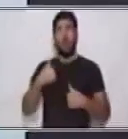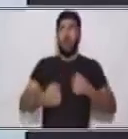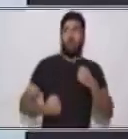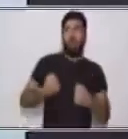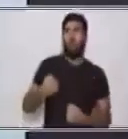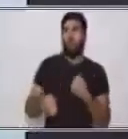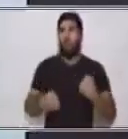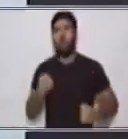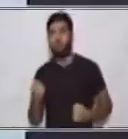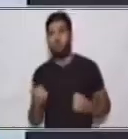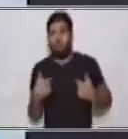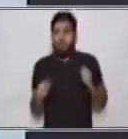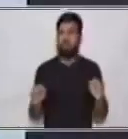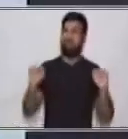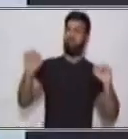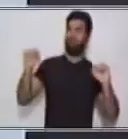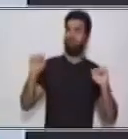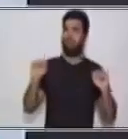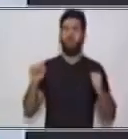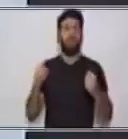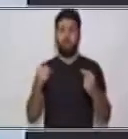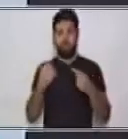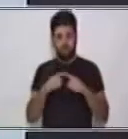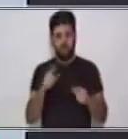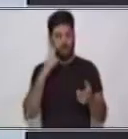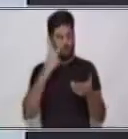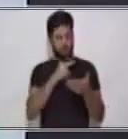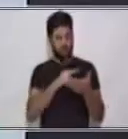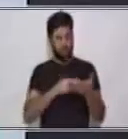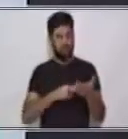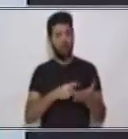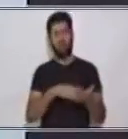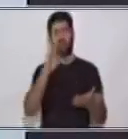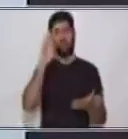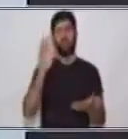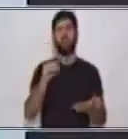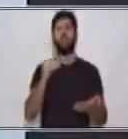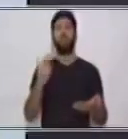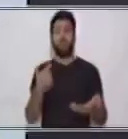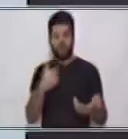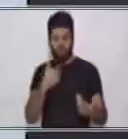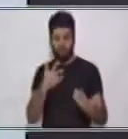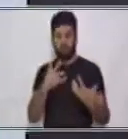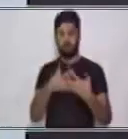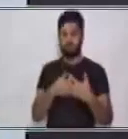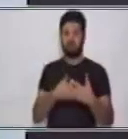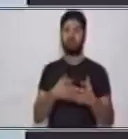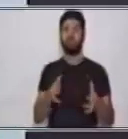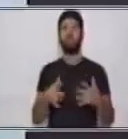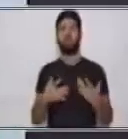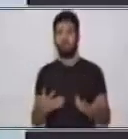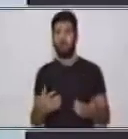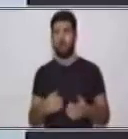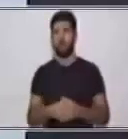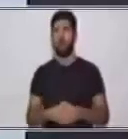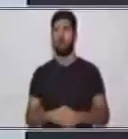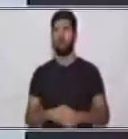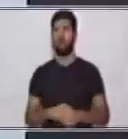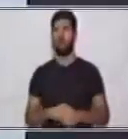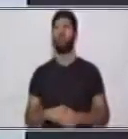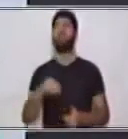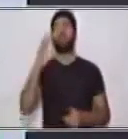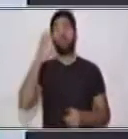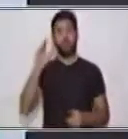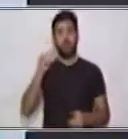estamos haciendo un tipo de ejercicio. Pero cuando hablamos de que es una función principal que conlleva el físico, es